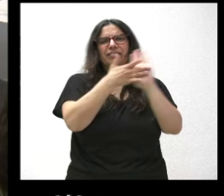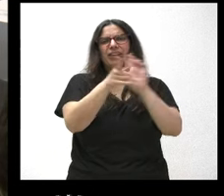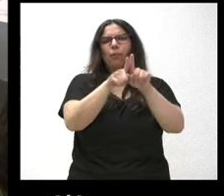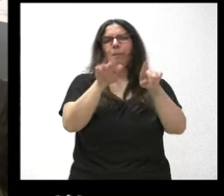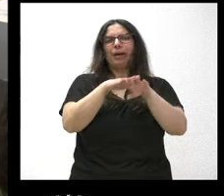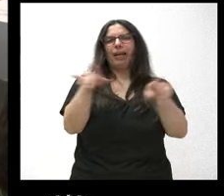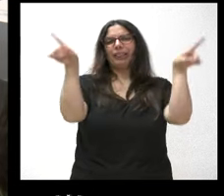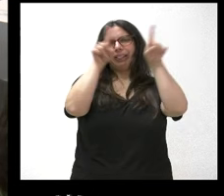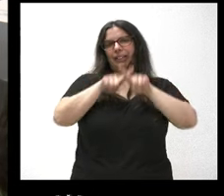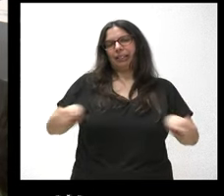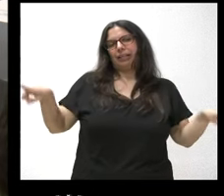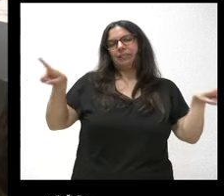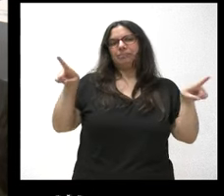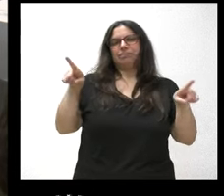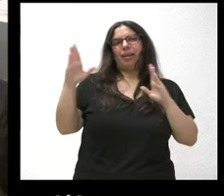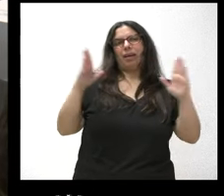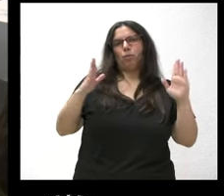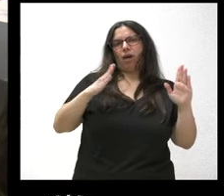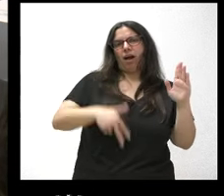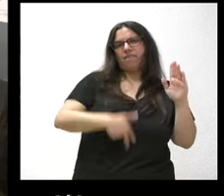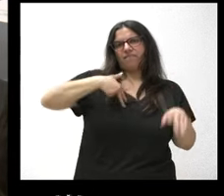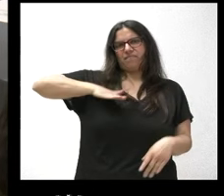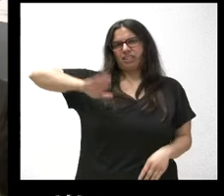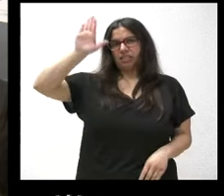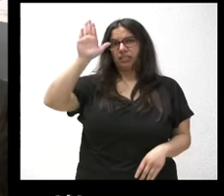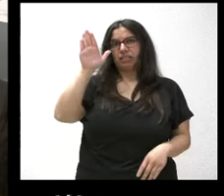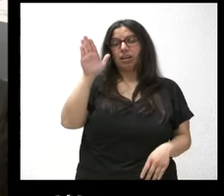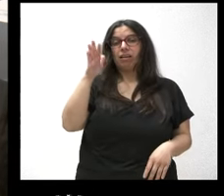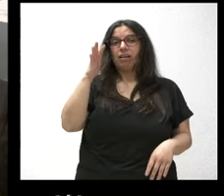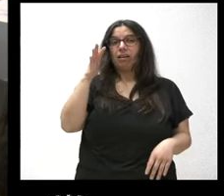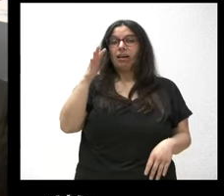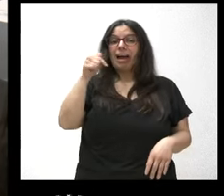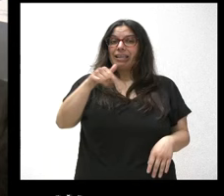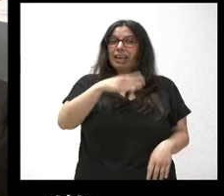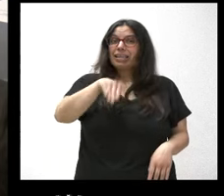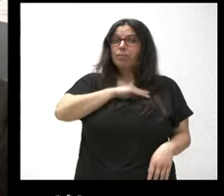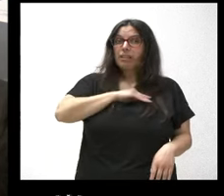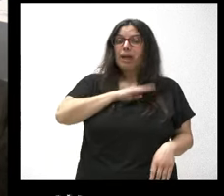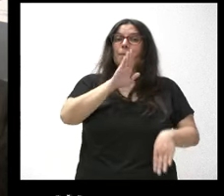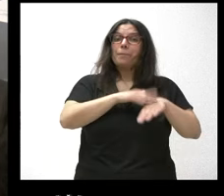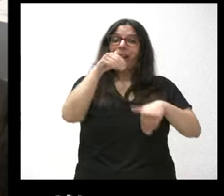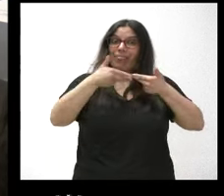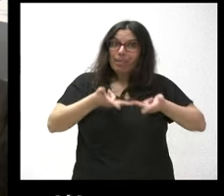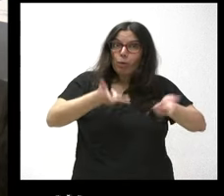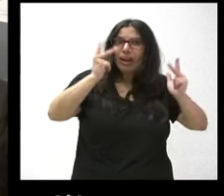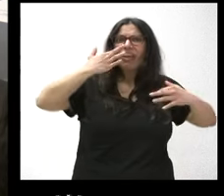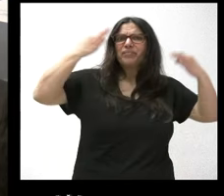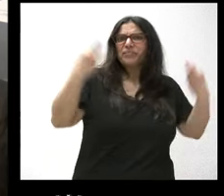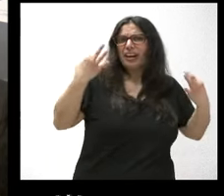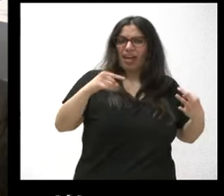blanqueamiento del fascismo, y señalan que para ser demócrata en España hay que comenzar por condenar la